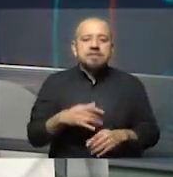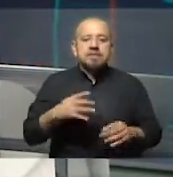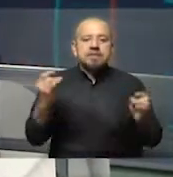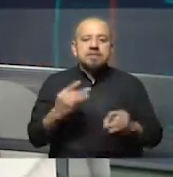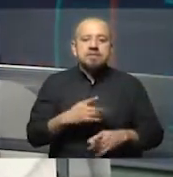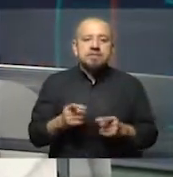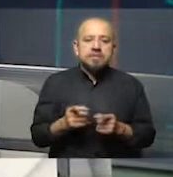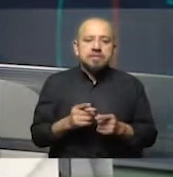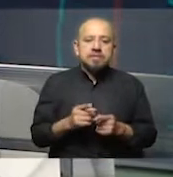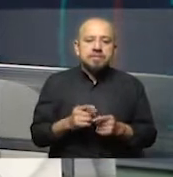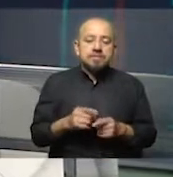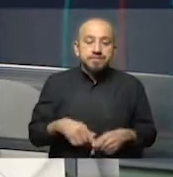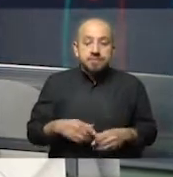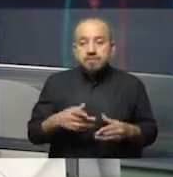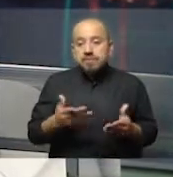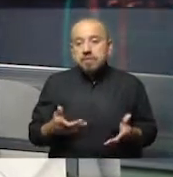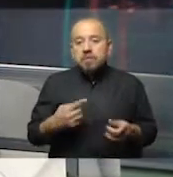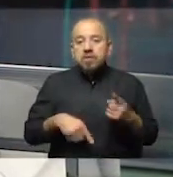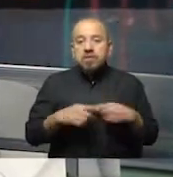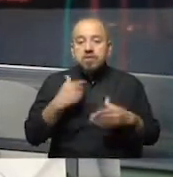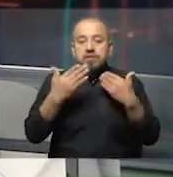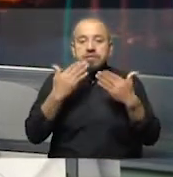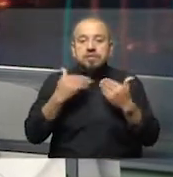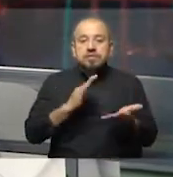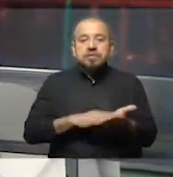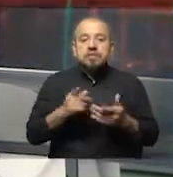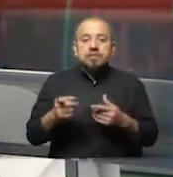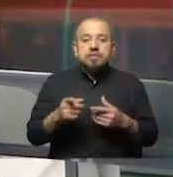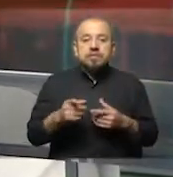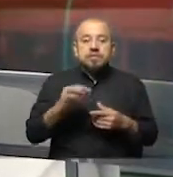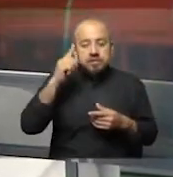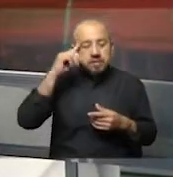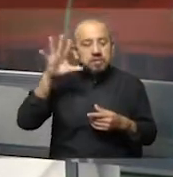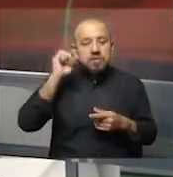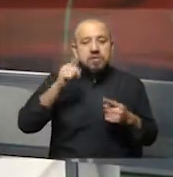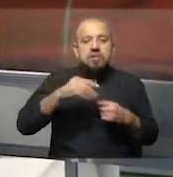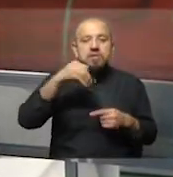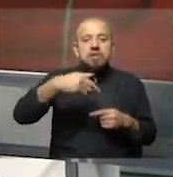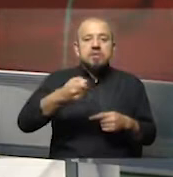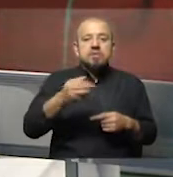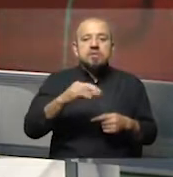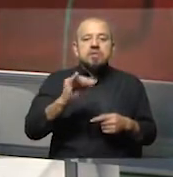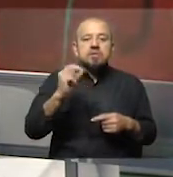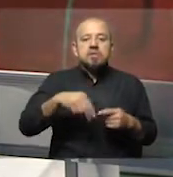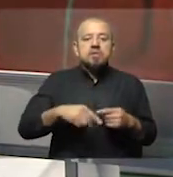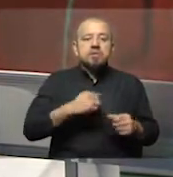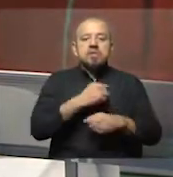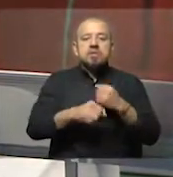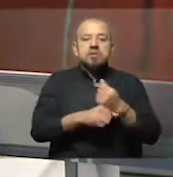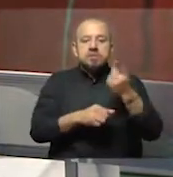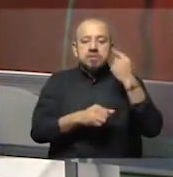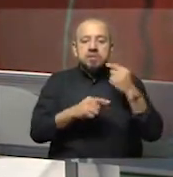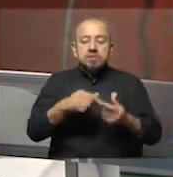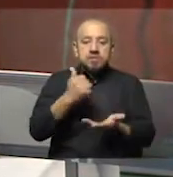y bueno entonces antes digamos de comenzar a hablar del libro Nos gustaría recordarla a mariona Aguilera el año pasado que estuvo acá